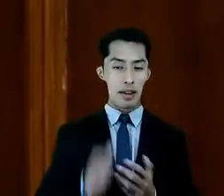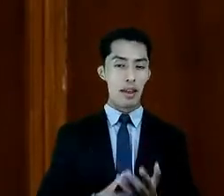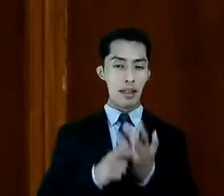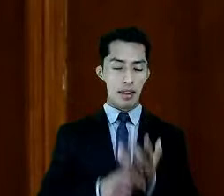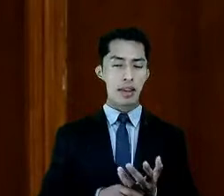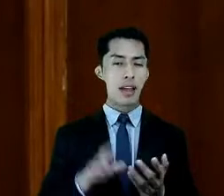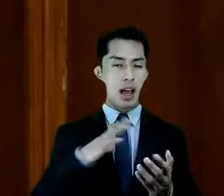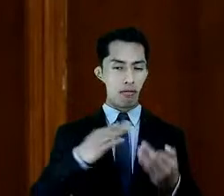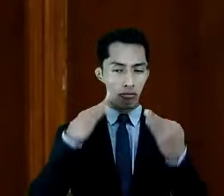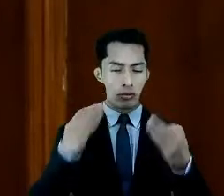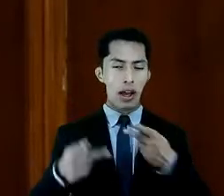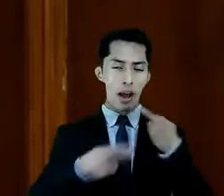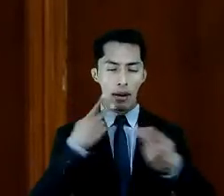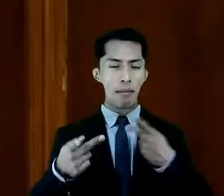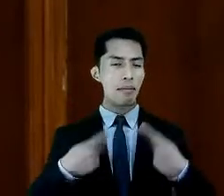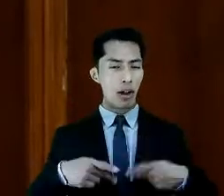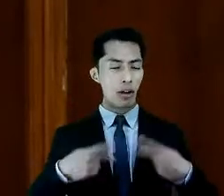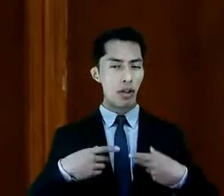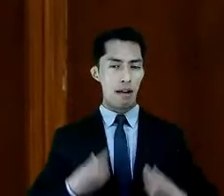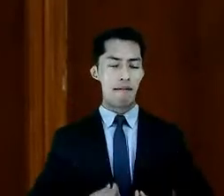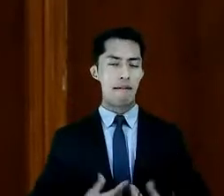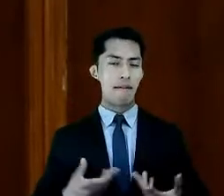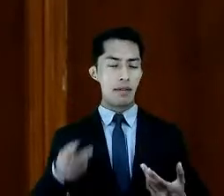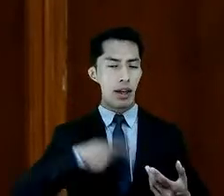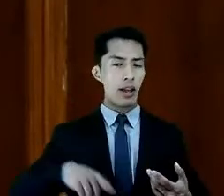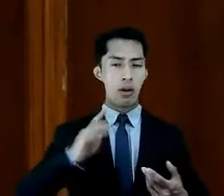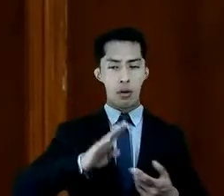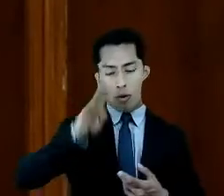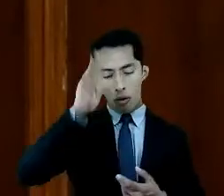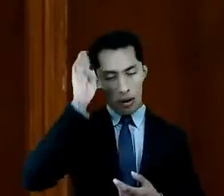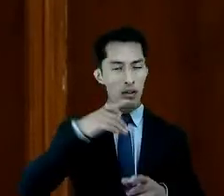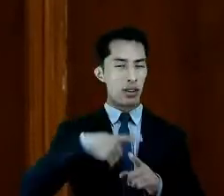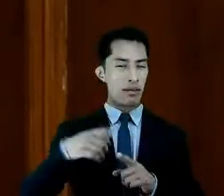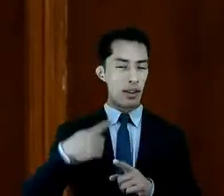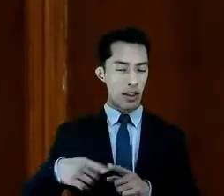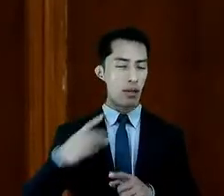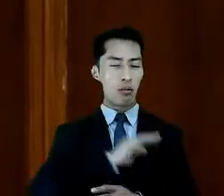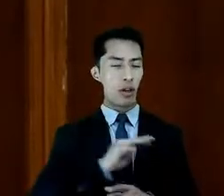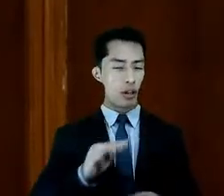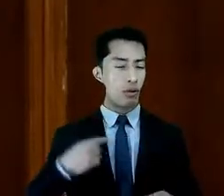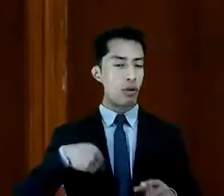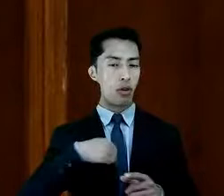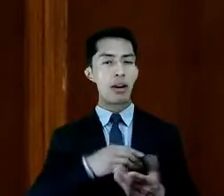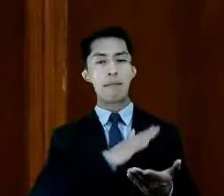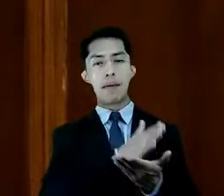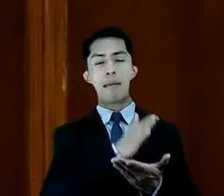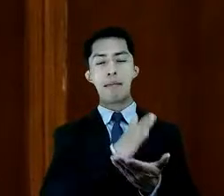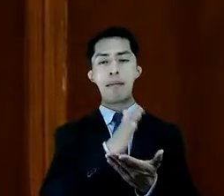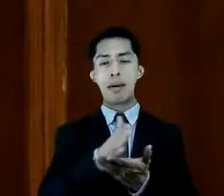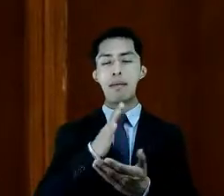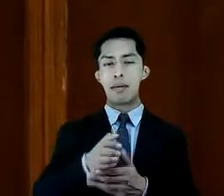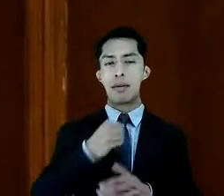con testimonios de los bomberos en diferentes municipios de nuestra entidad,